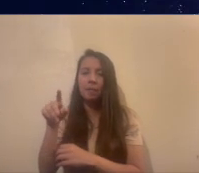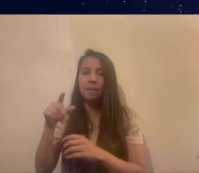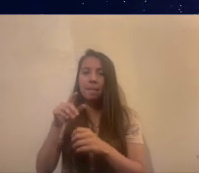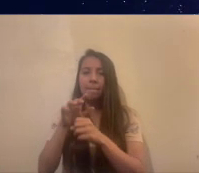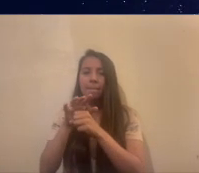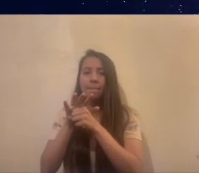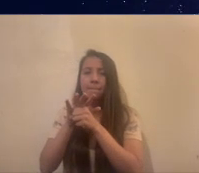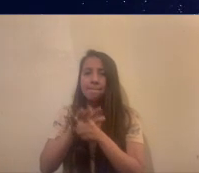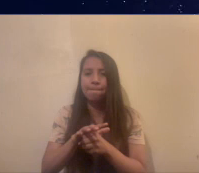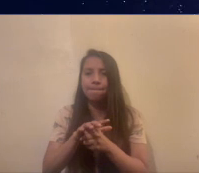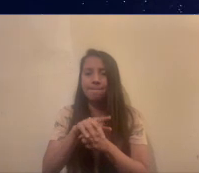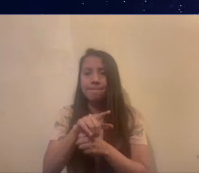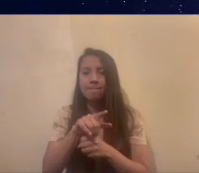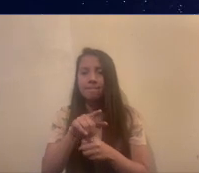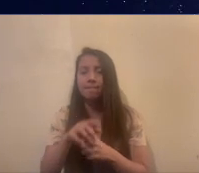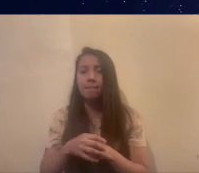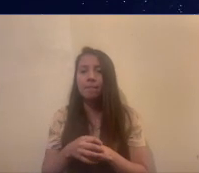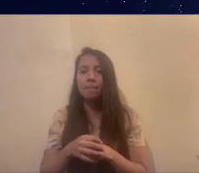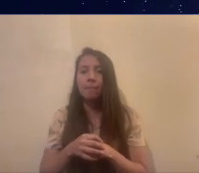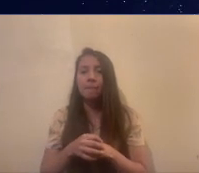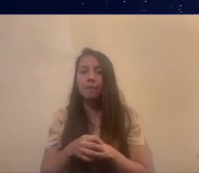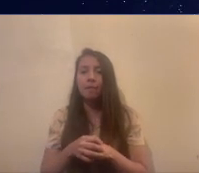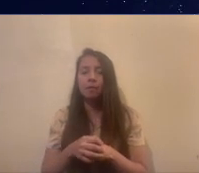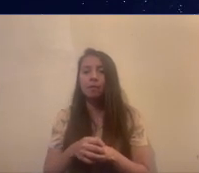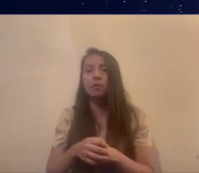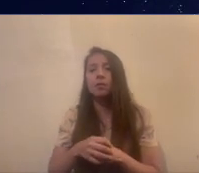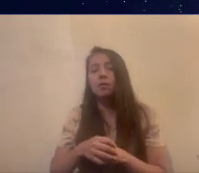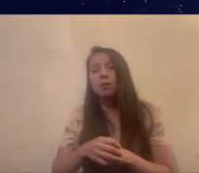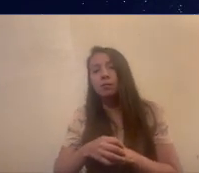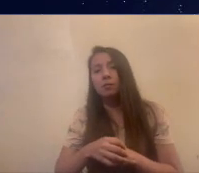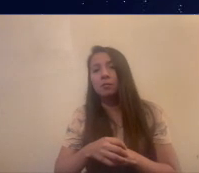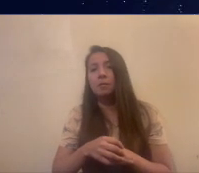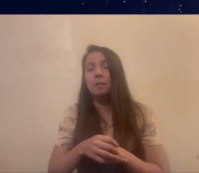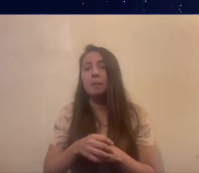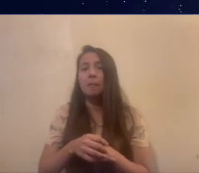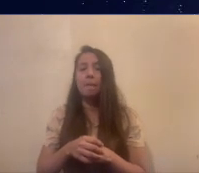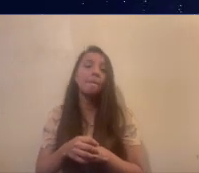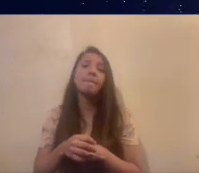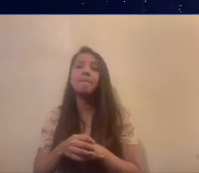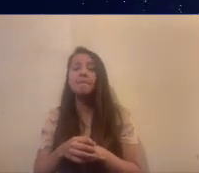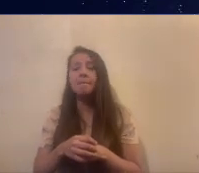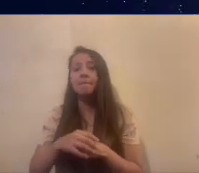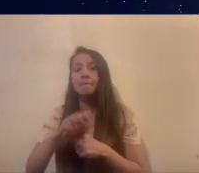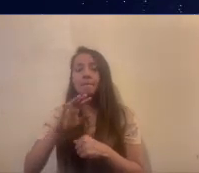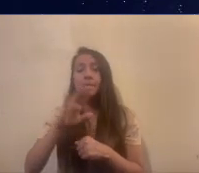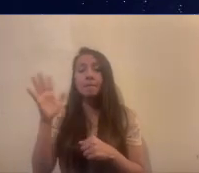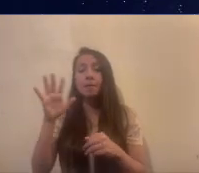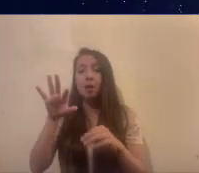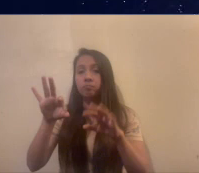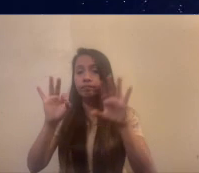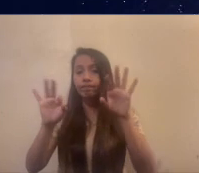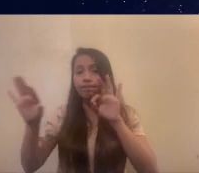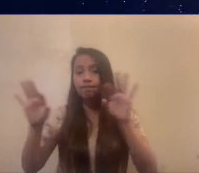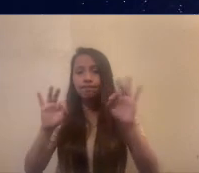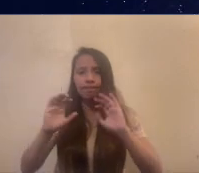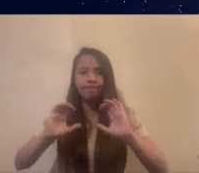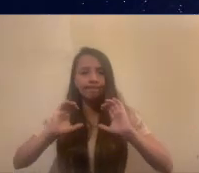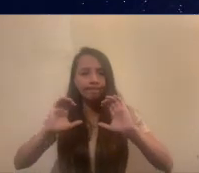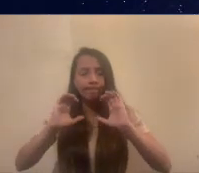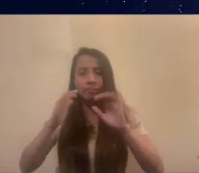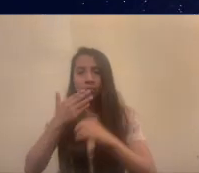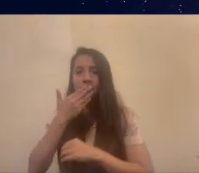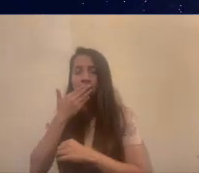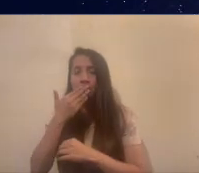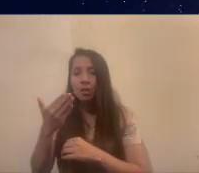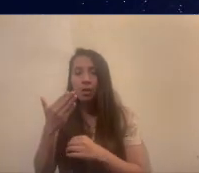que es como espacio absoluto, vacío absoluto. Las muestras fueron seleccionadas muy cuidadosamente,